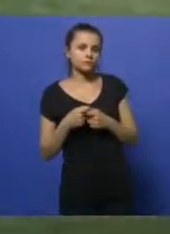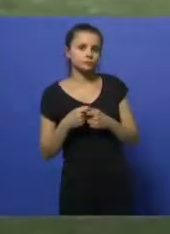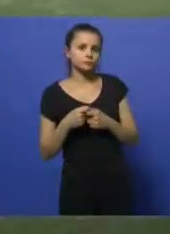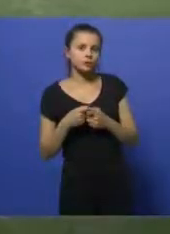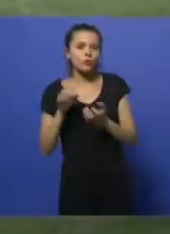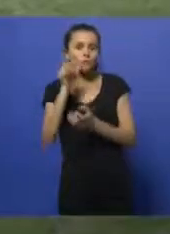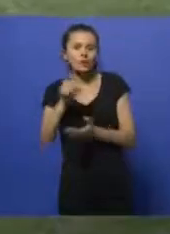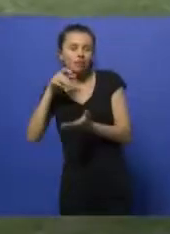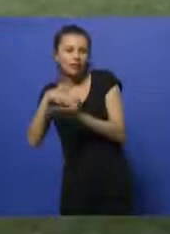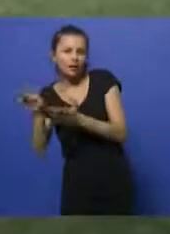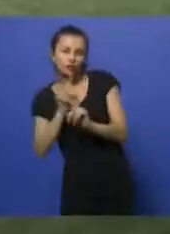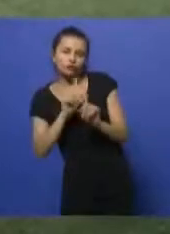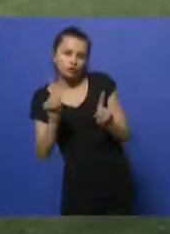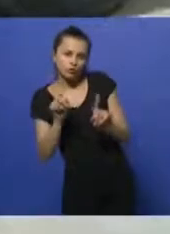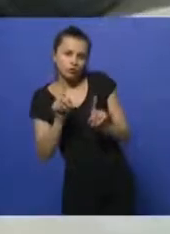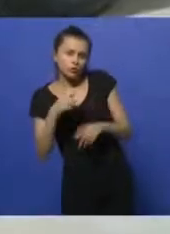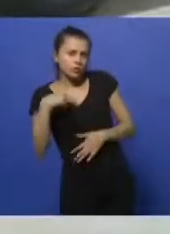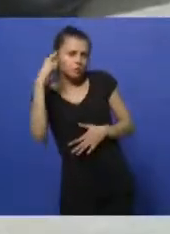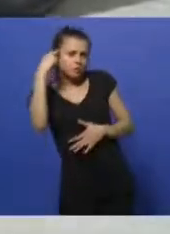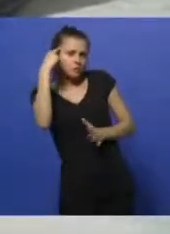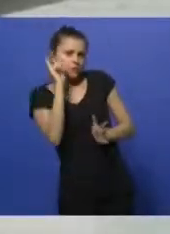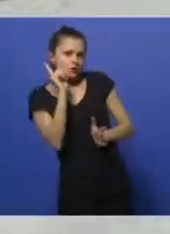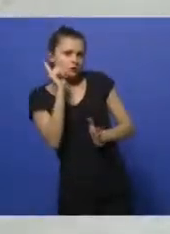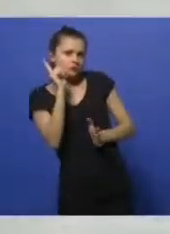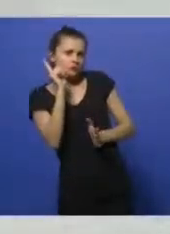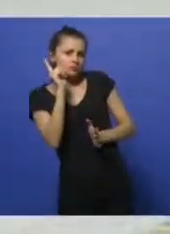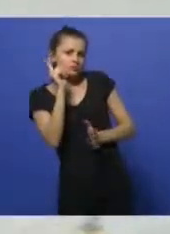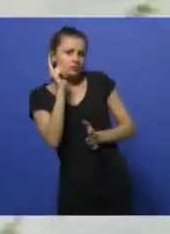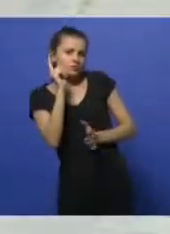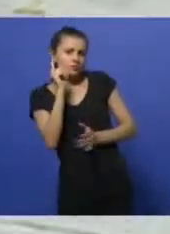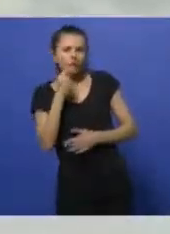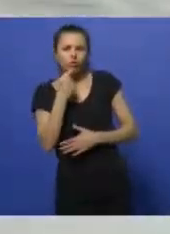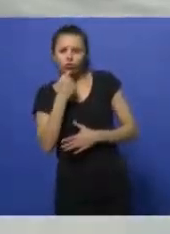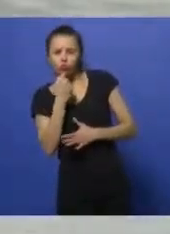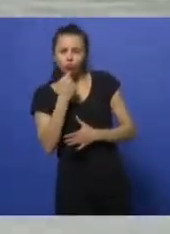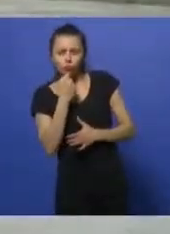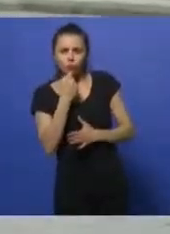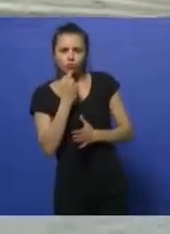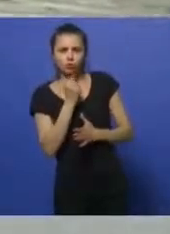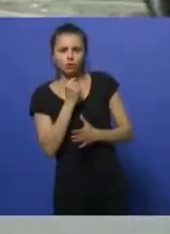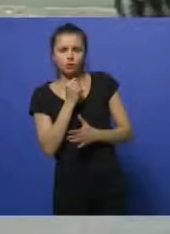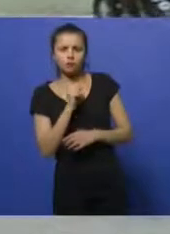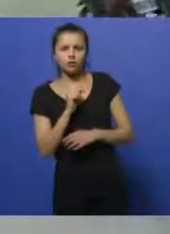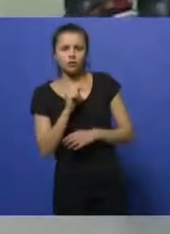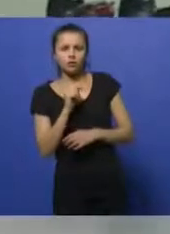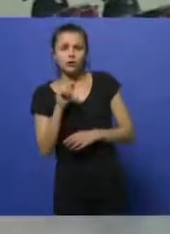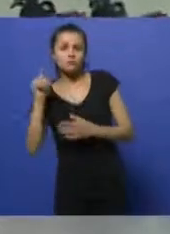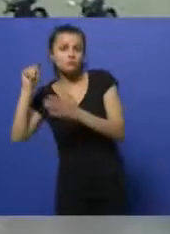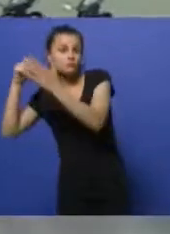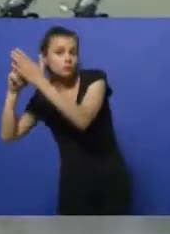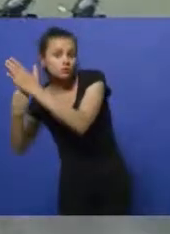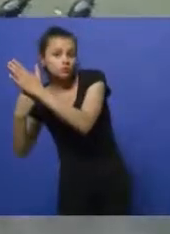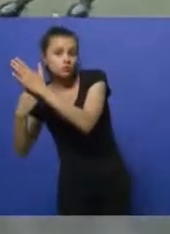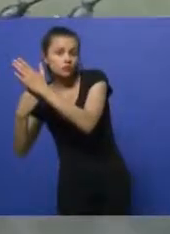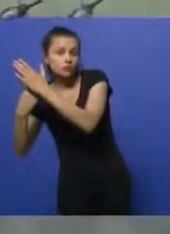iban a echar a nadie más? Porque me imagino es un motivo de incertidumbre total, que digan desde Buenos